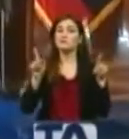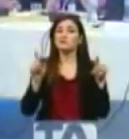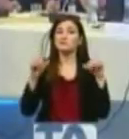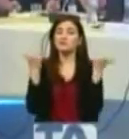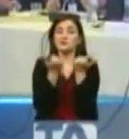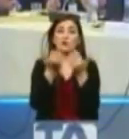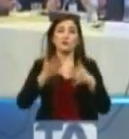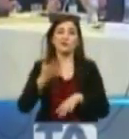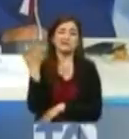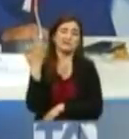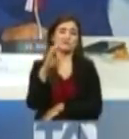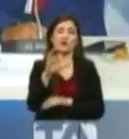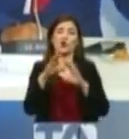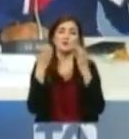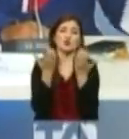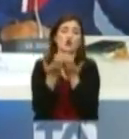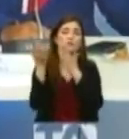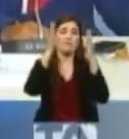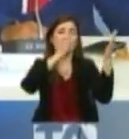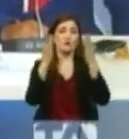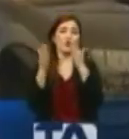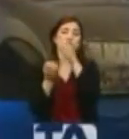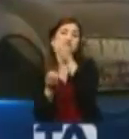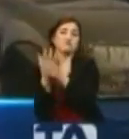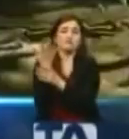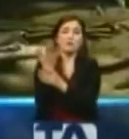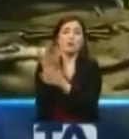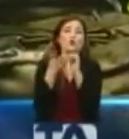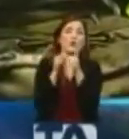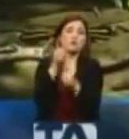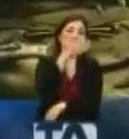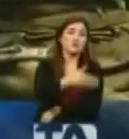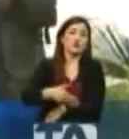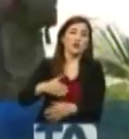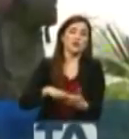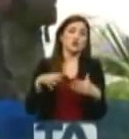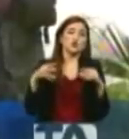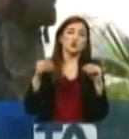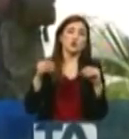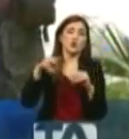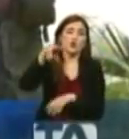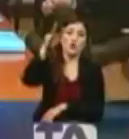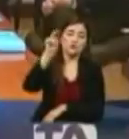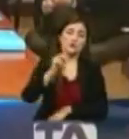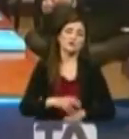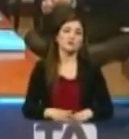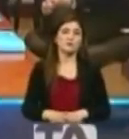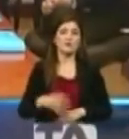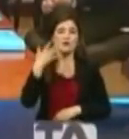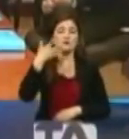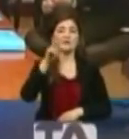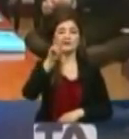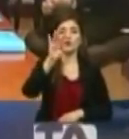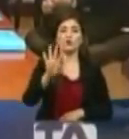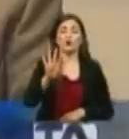se suman a las críticas a la comisión ocasional que fue creada para dar solución a los problemas de la frontera norte. Este 24